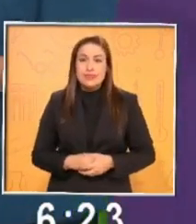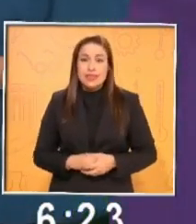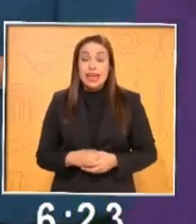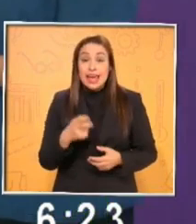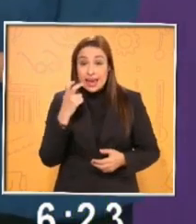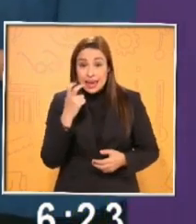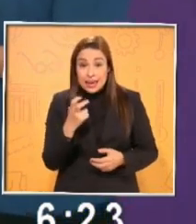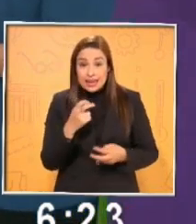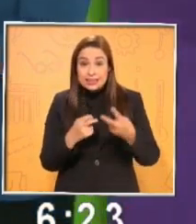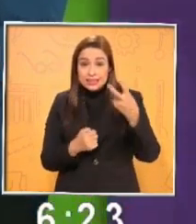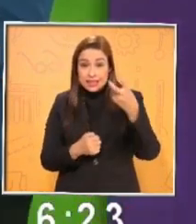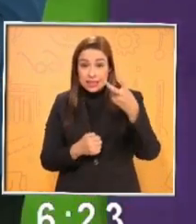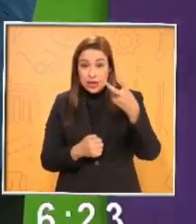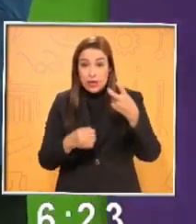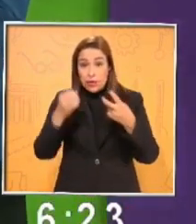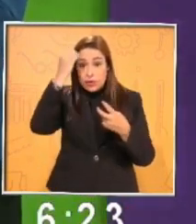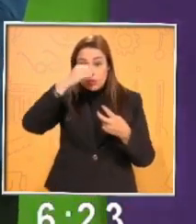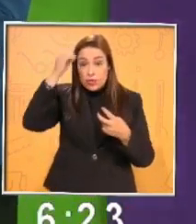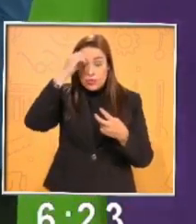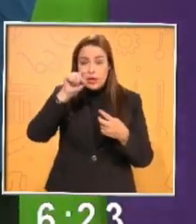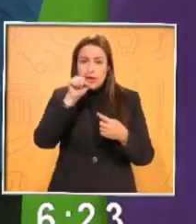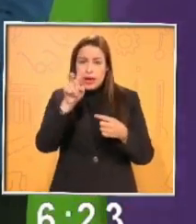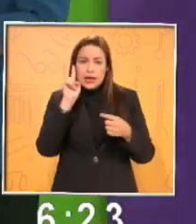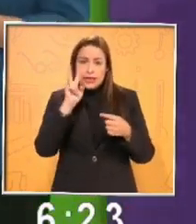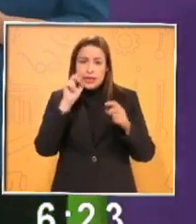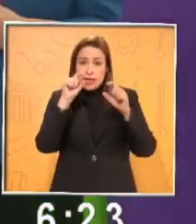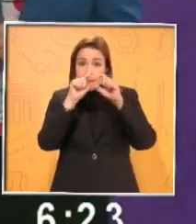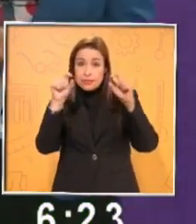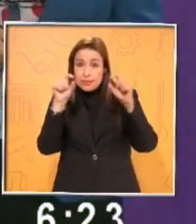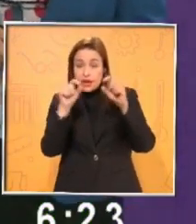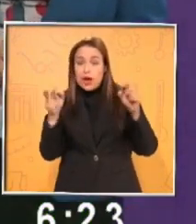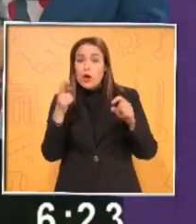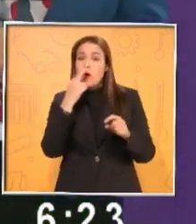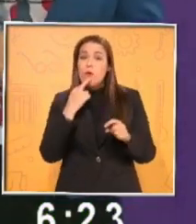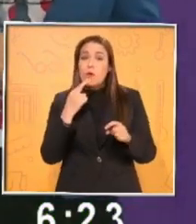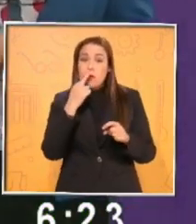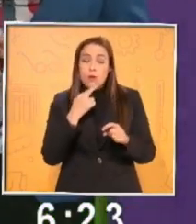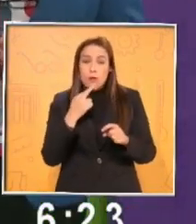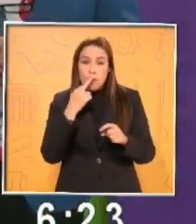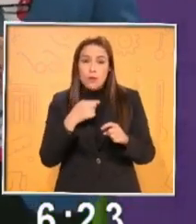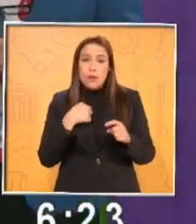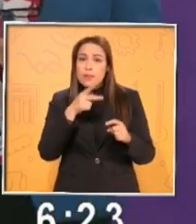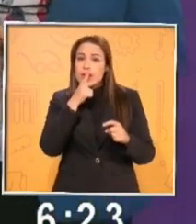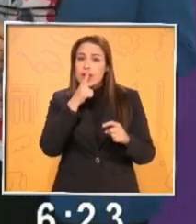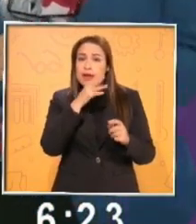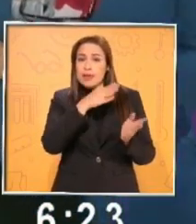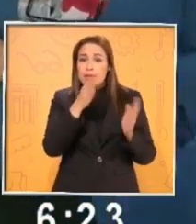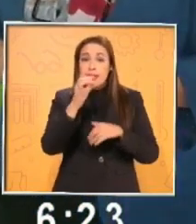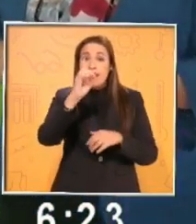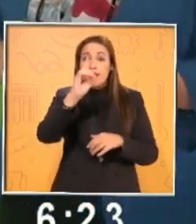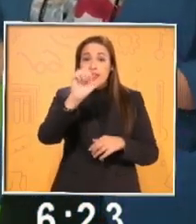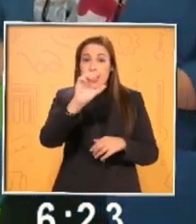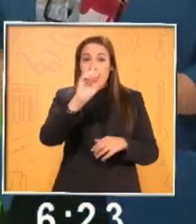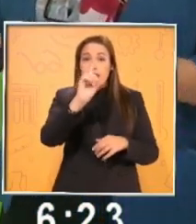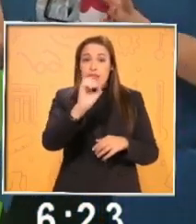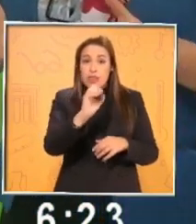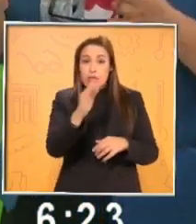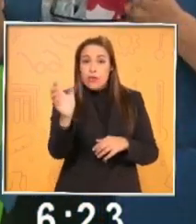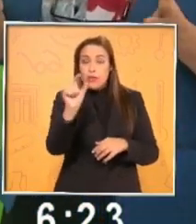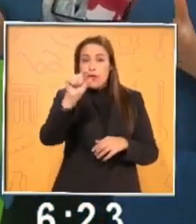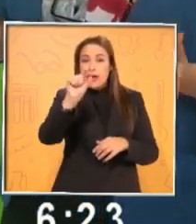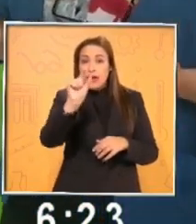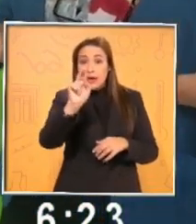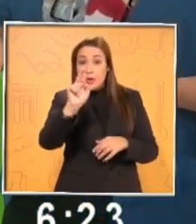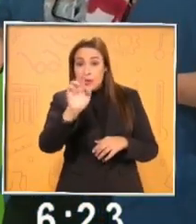En esta segunda opinión están marcadas con rojo las palabras dado que. También es un conector, pero es